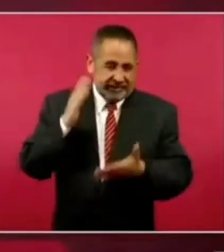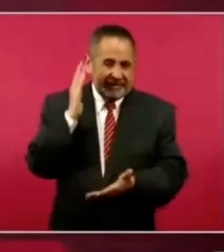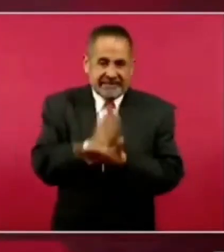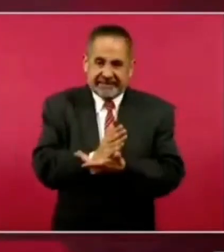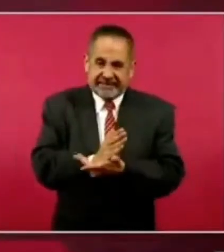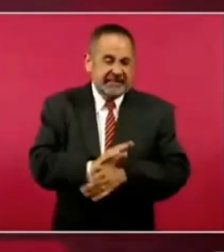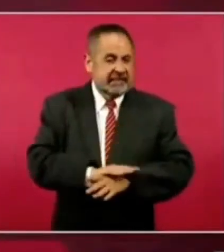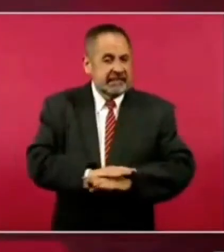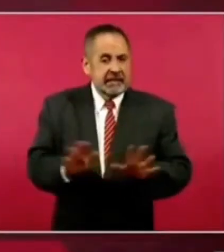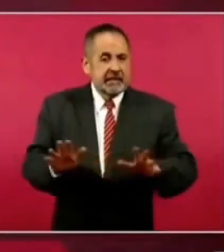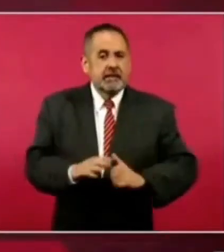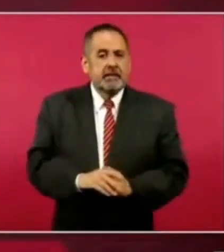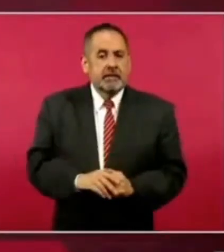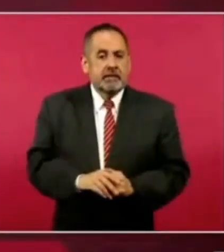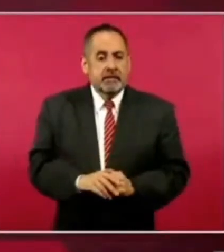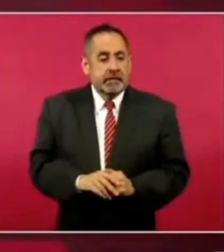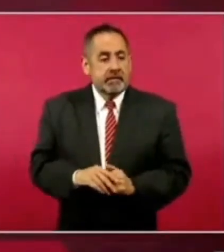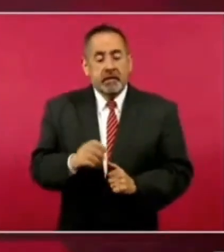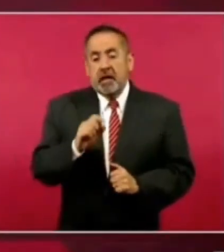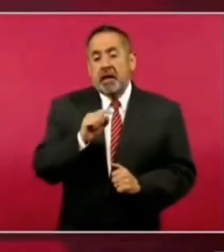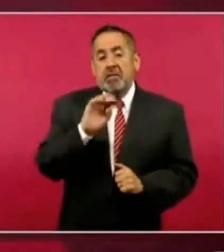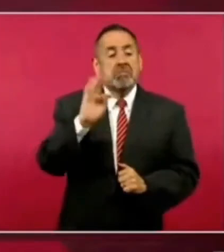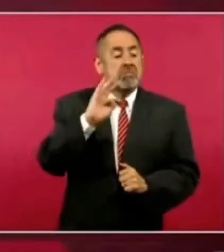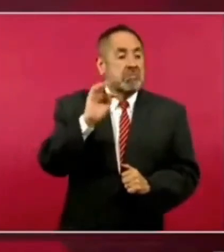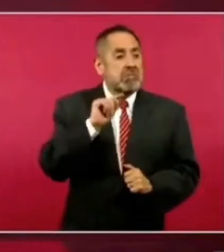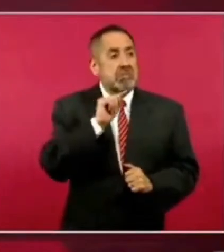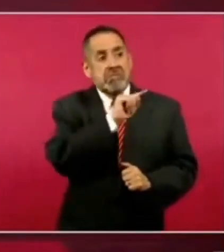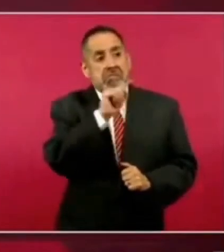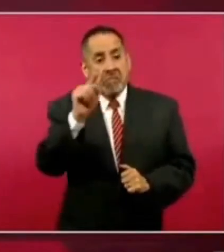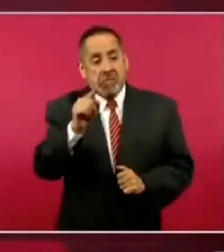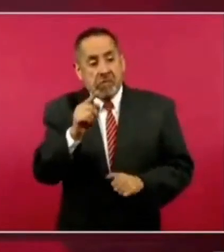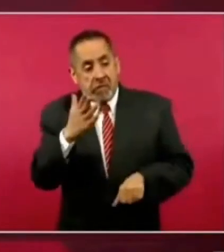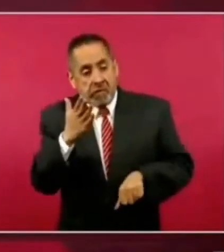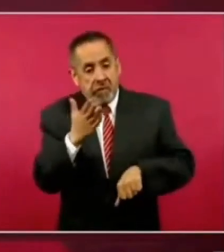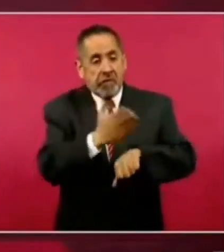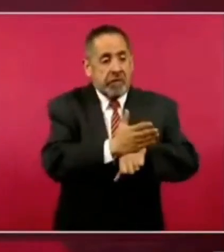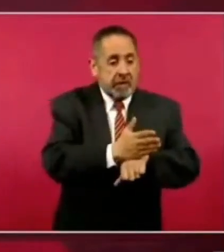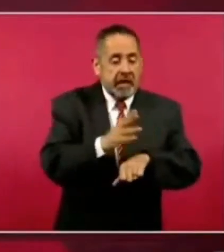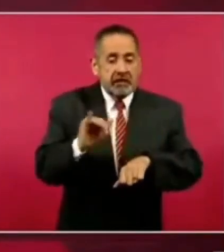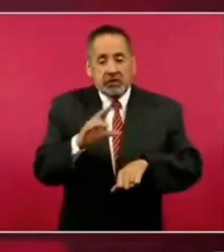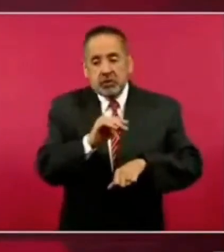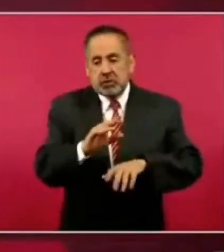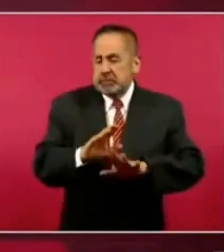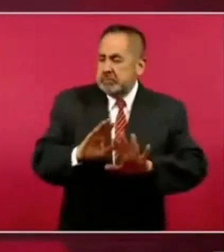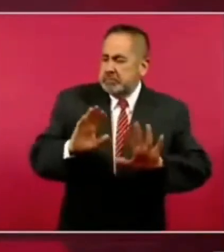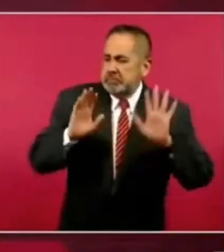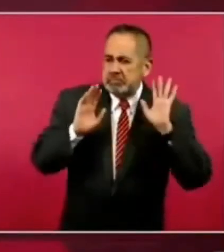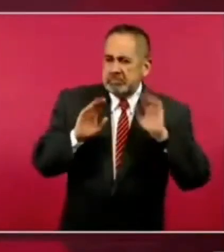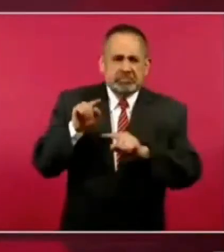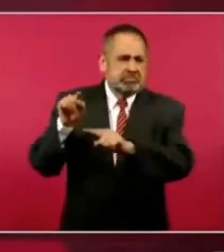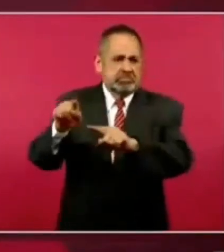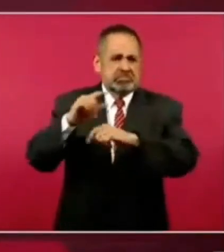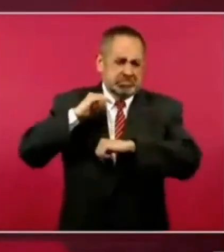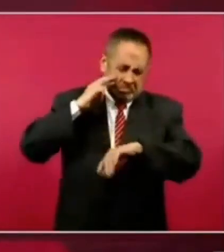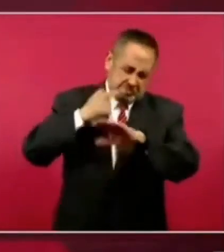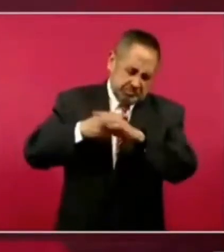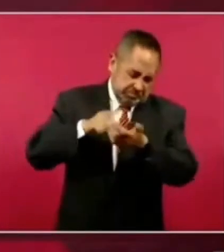Y si va a haber castigo o no va a haber castigo, eso corresponde a las